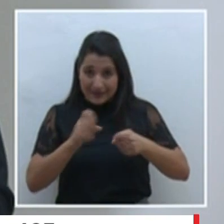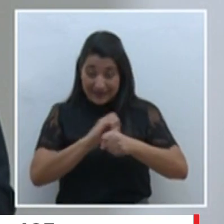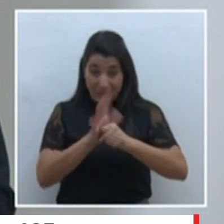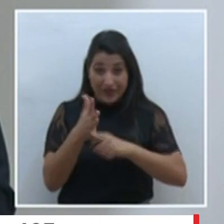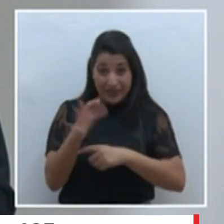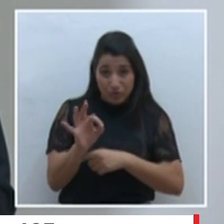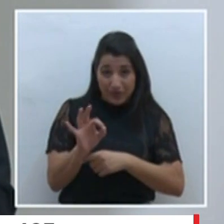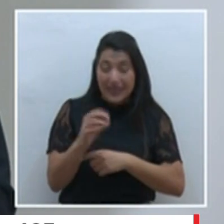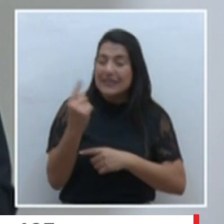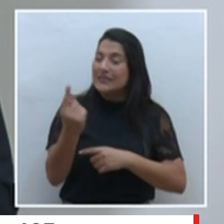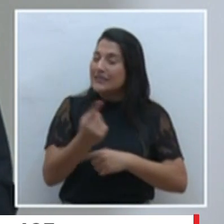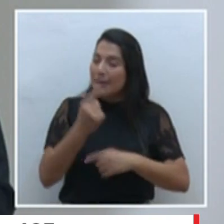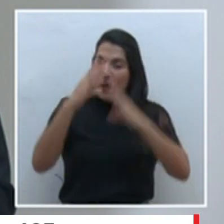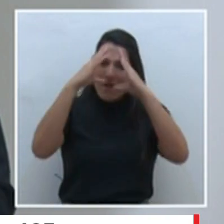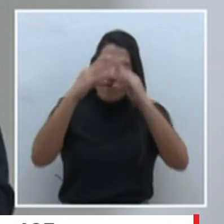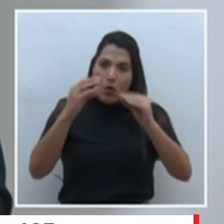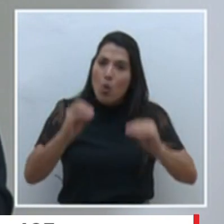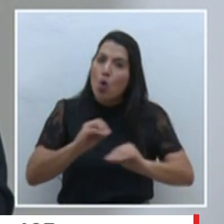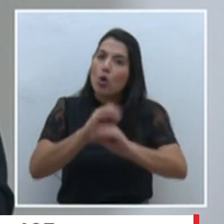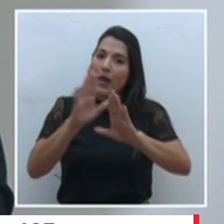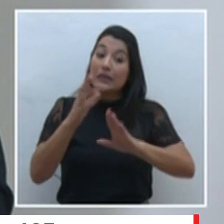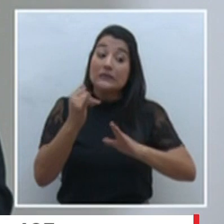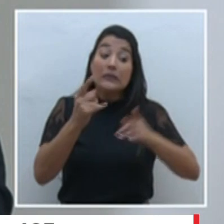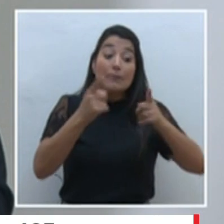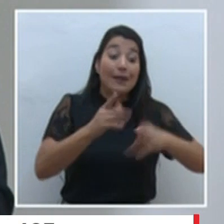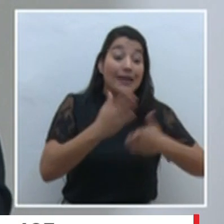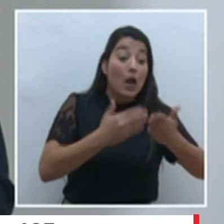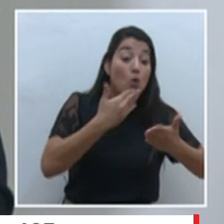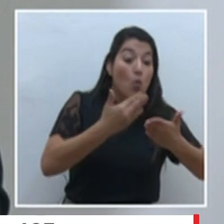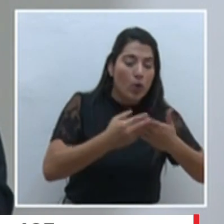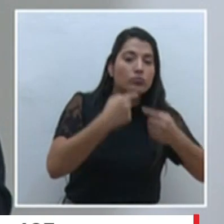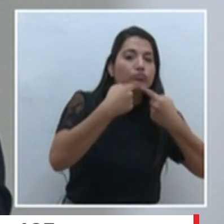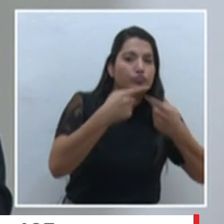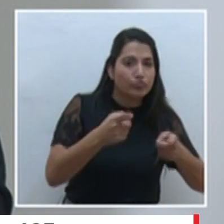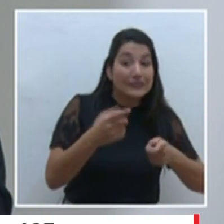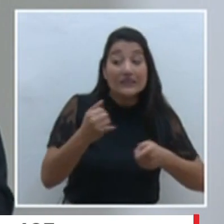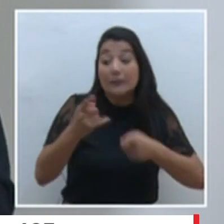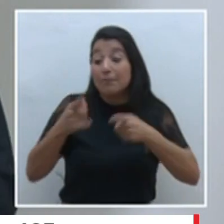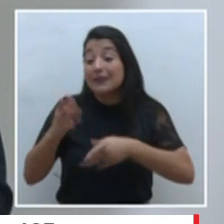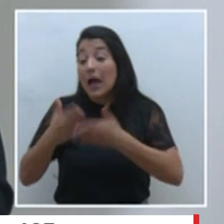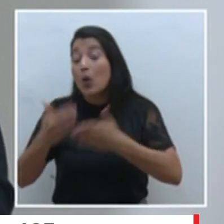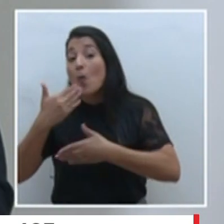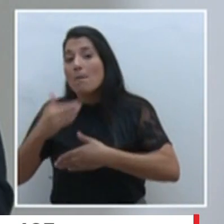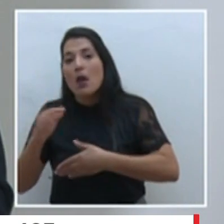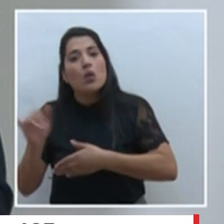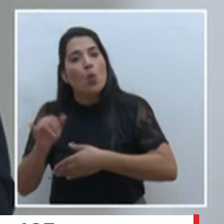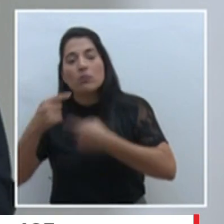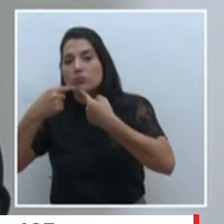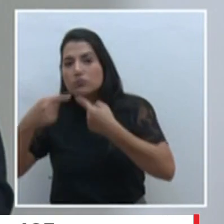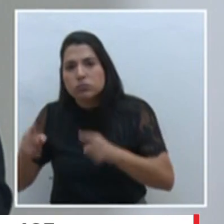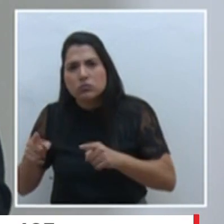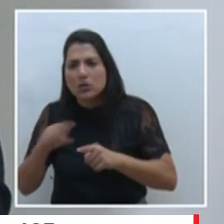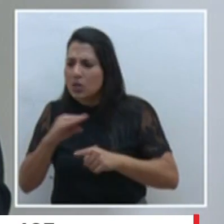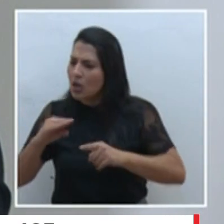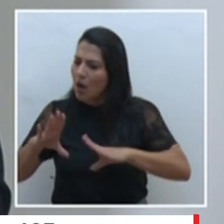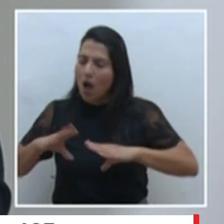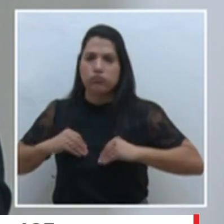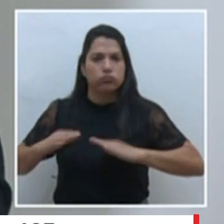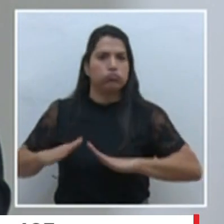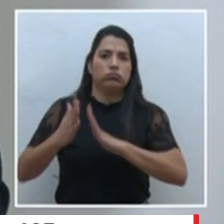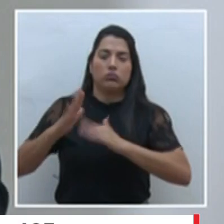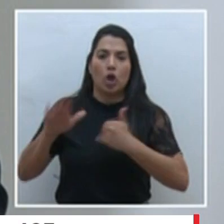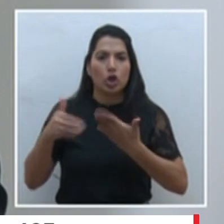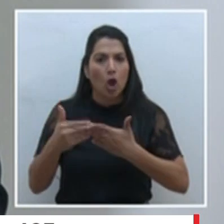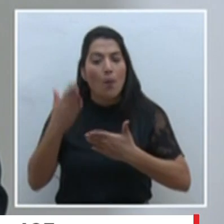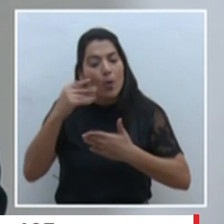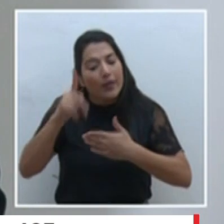y en el momento que ocurran cosas buenas, decir las cosas buenas; en el momento que pasen cosas malas, decir las cosas malas y apechugarlo entre todos, porque